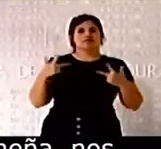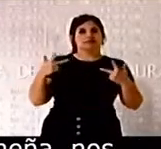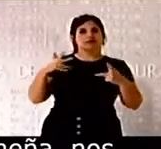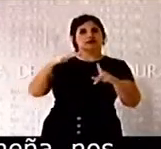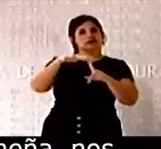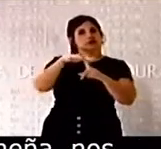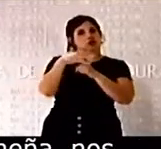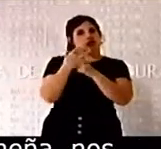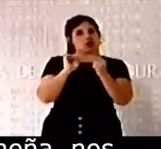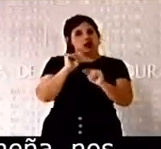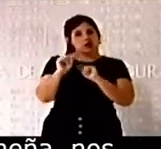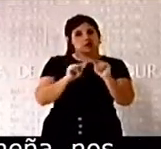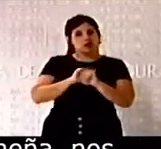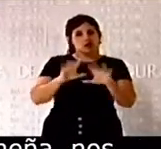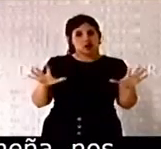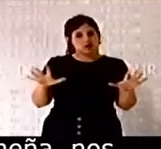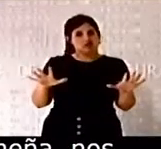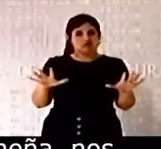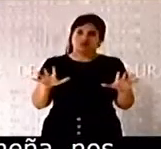epidemiológica aceptable.